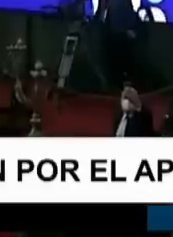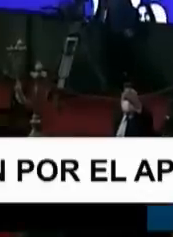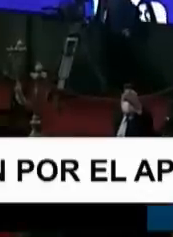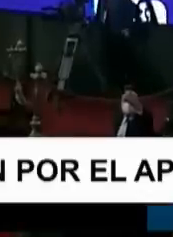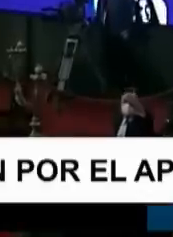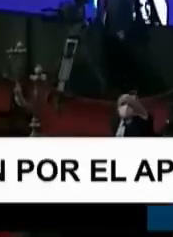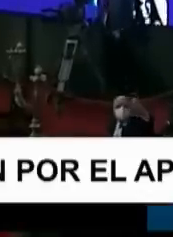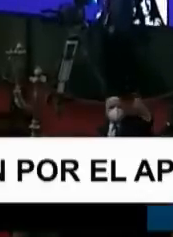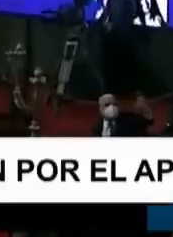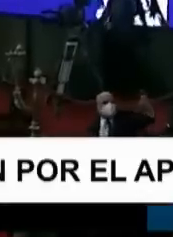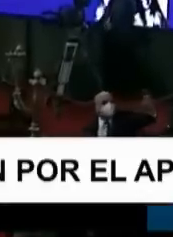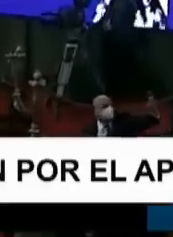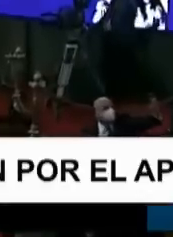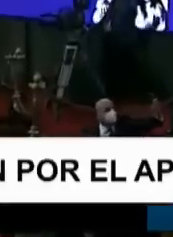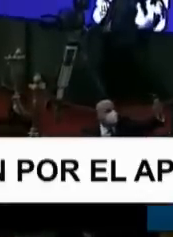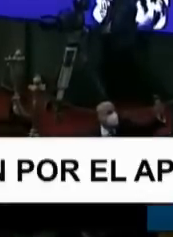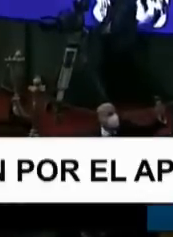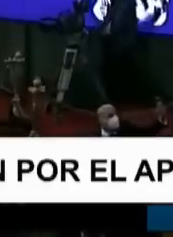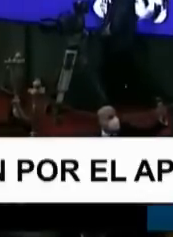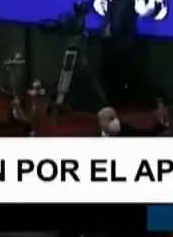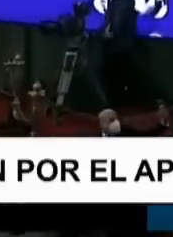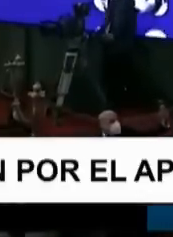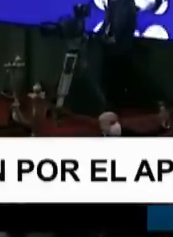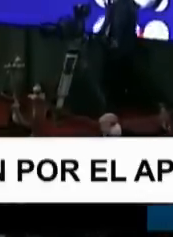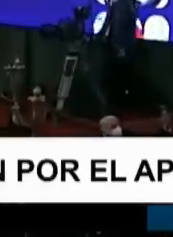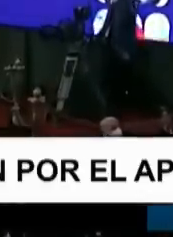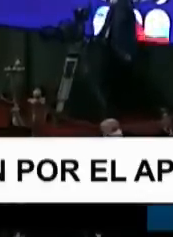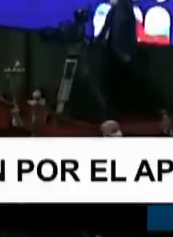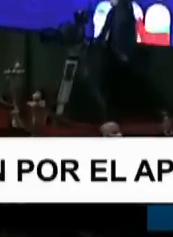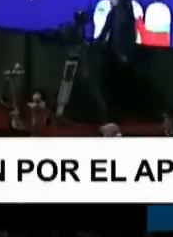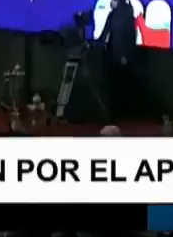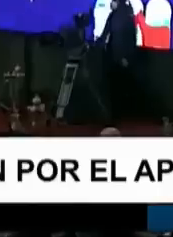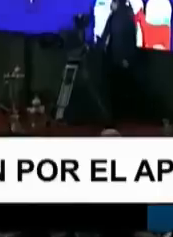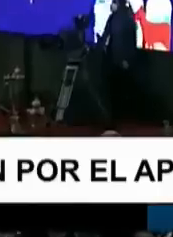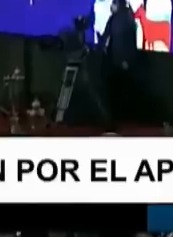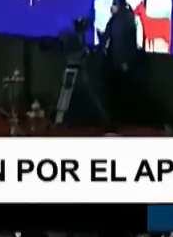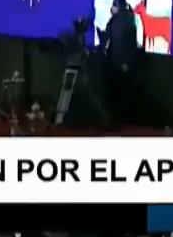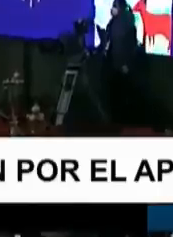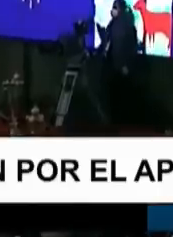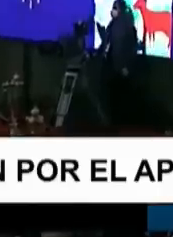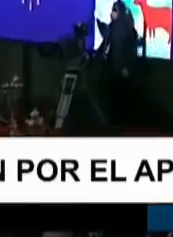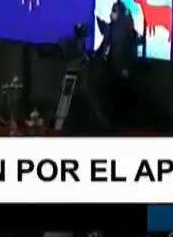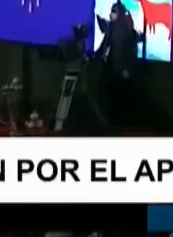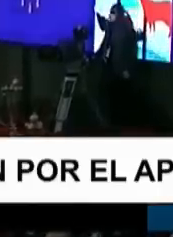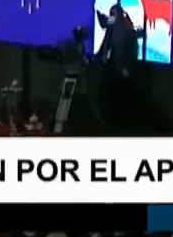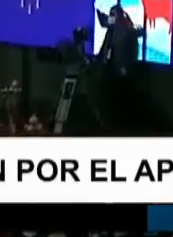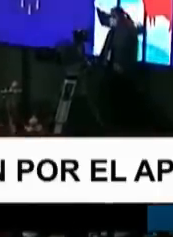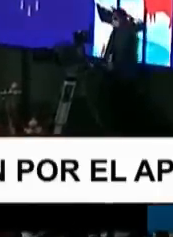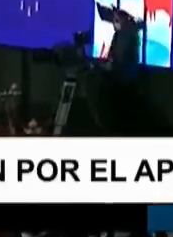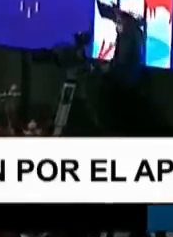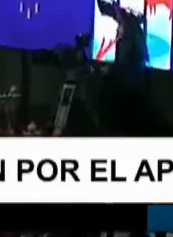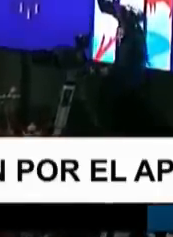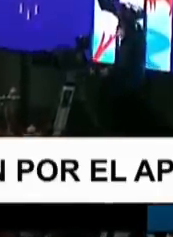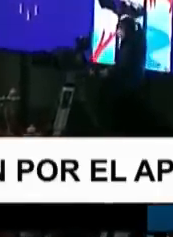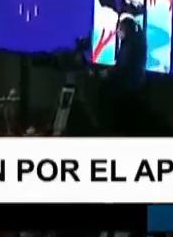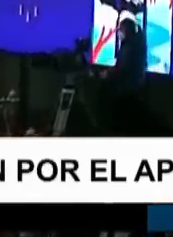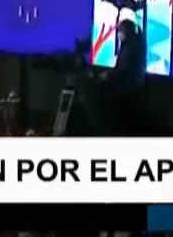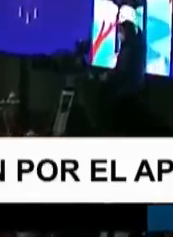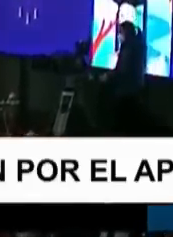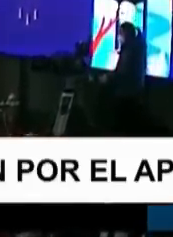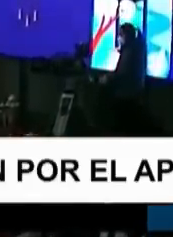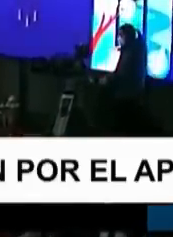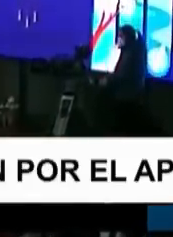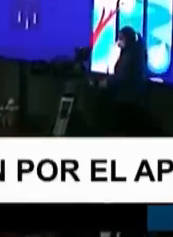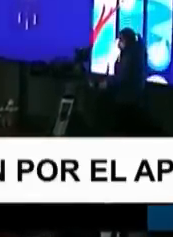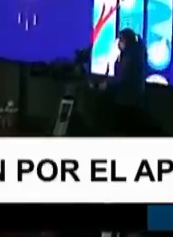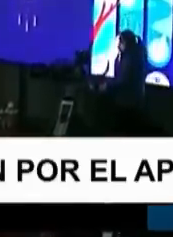una democracia participativa donde nuestros militantes puedan tomar diferentes opciones. Lamentablemente, esta constitución que están presentando